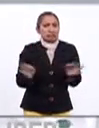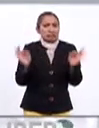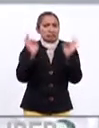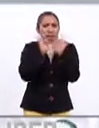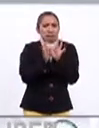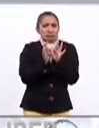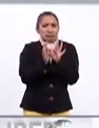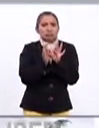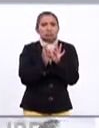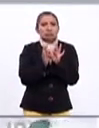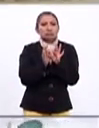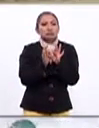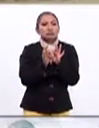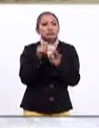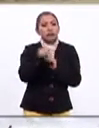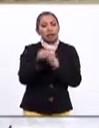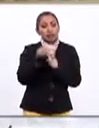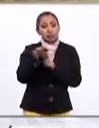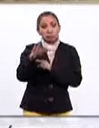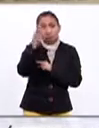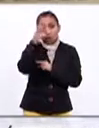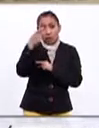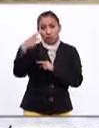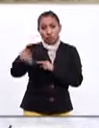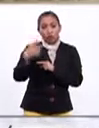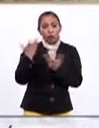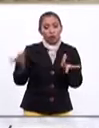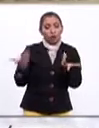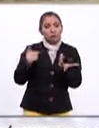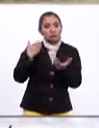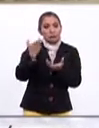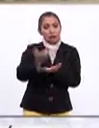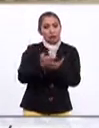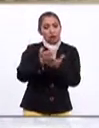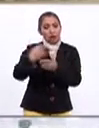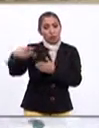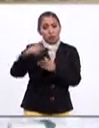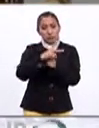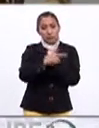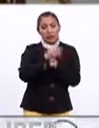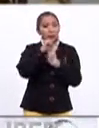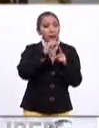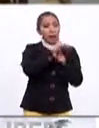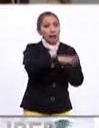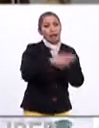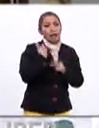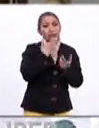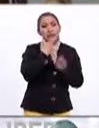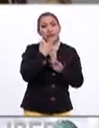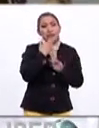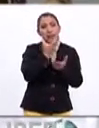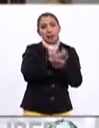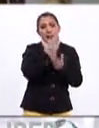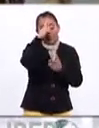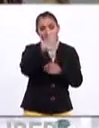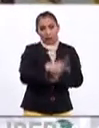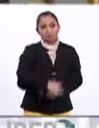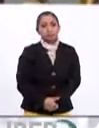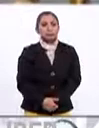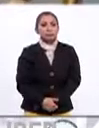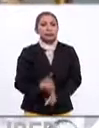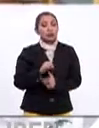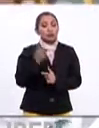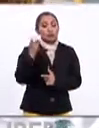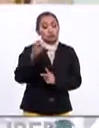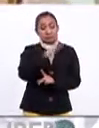importantísimo que impacta seriamente en el funcionamiento de sus economías, incluso impacta también en el funcionamiento de la economía mexicana. Entonces